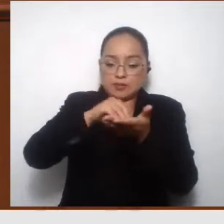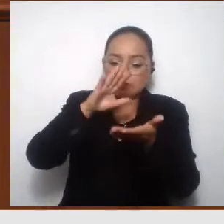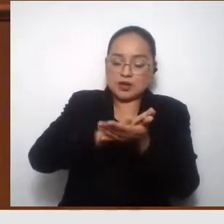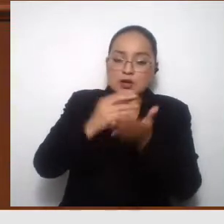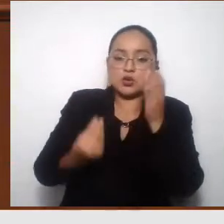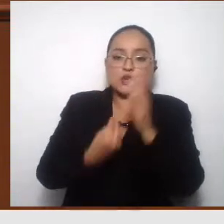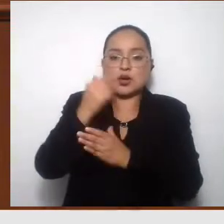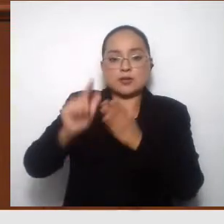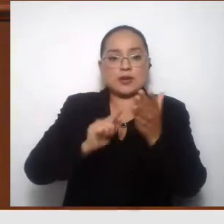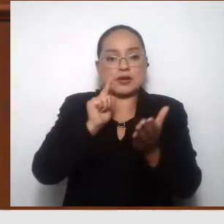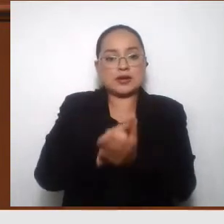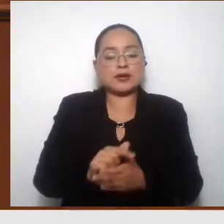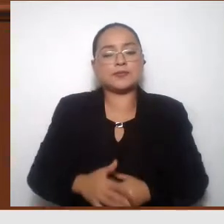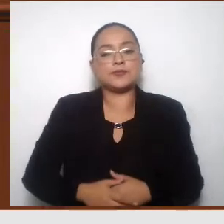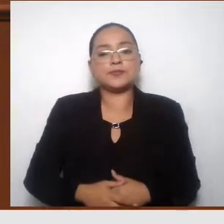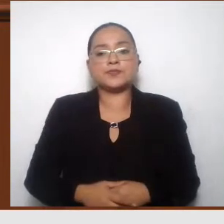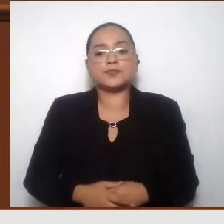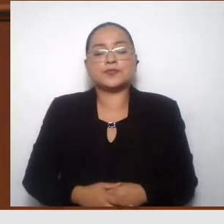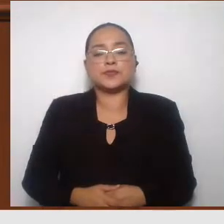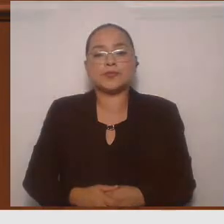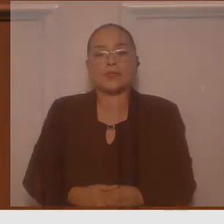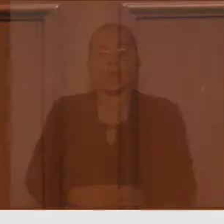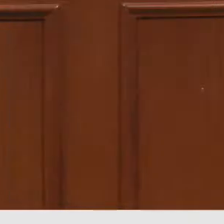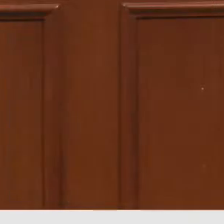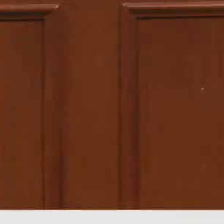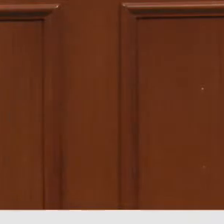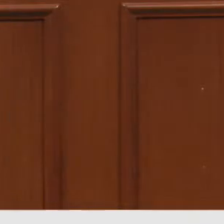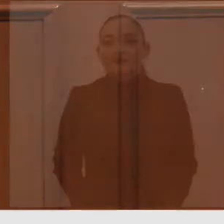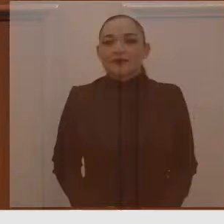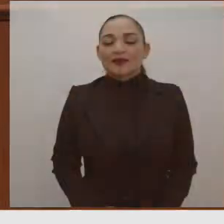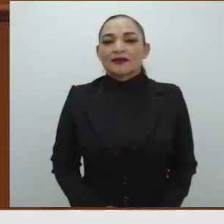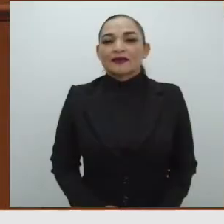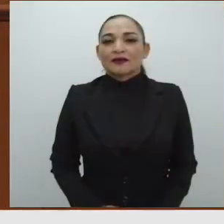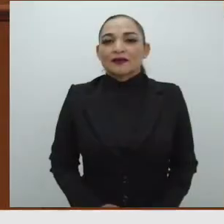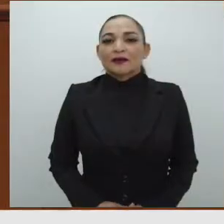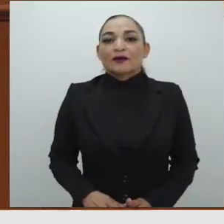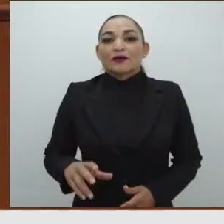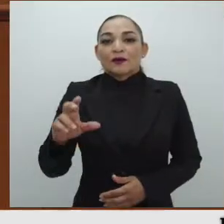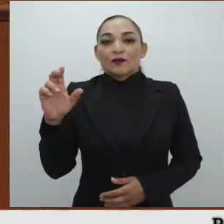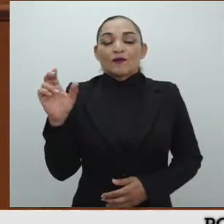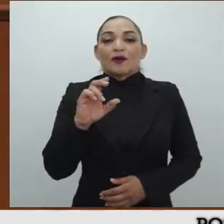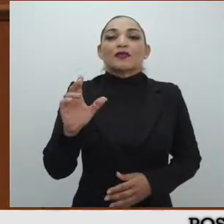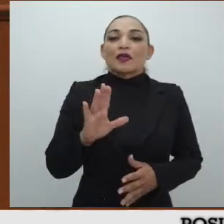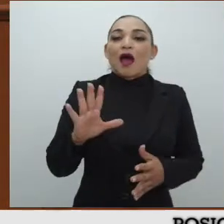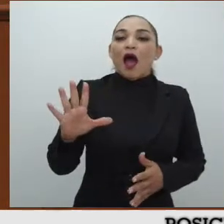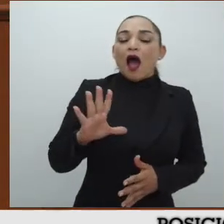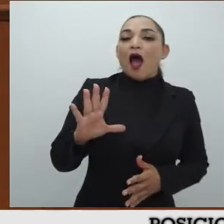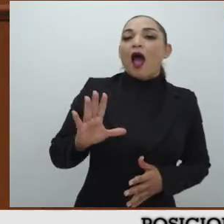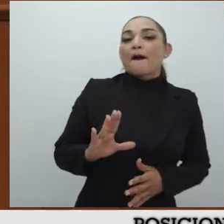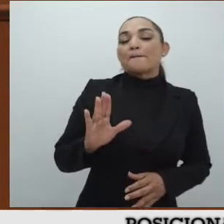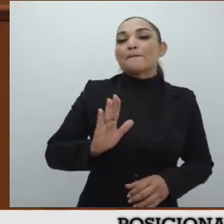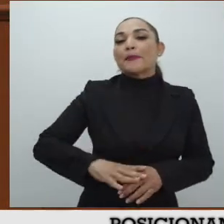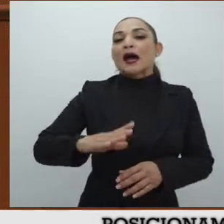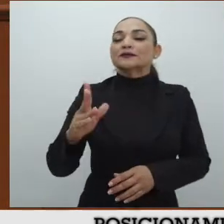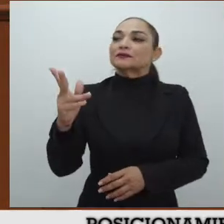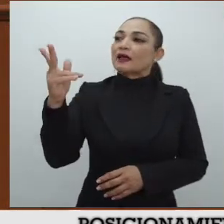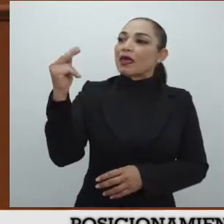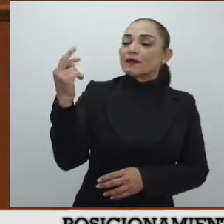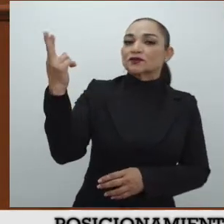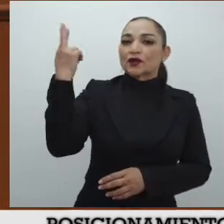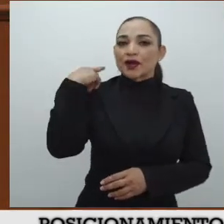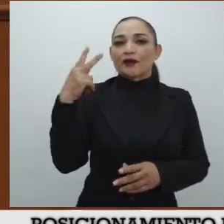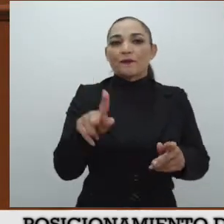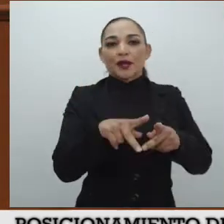Está muy claro que en cuanto tengamos más y mejores medios de comunicación, tendremos también